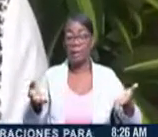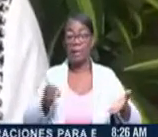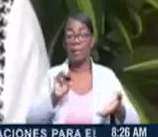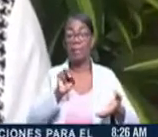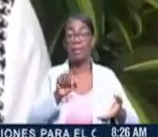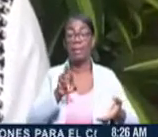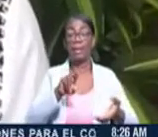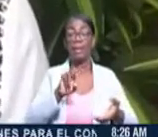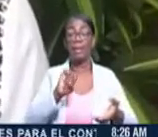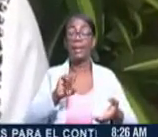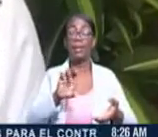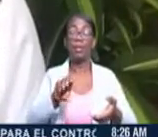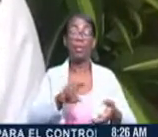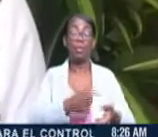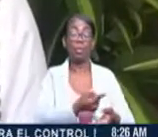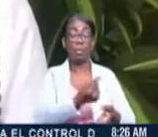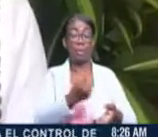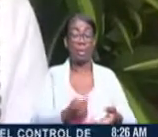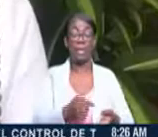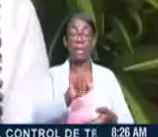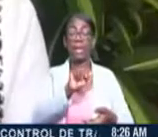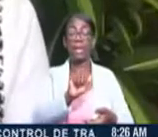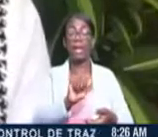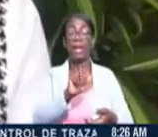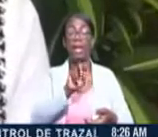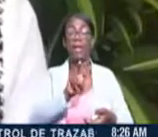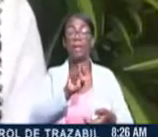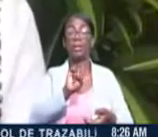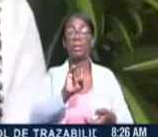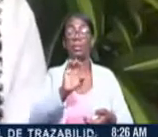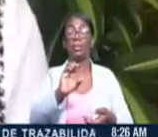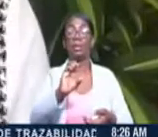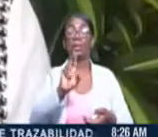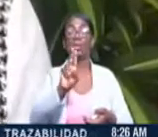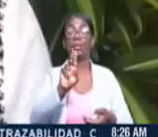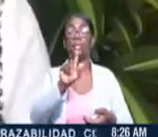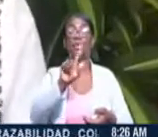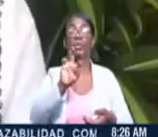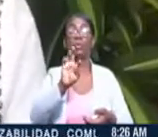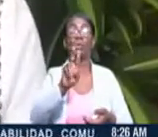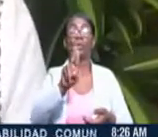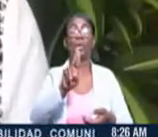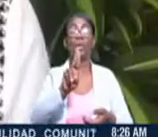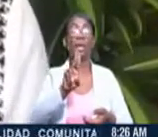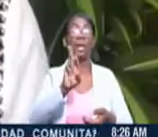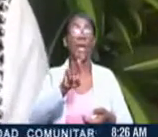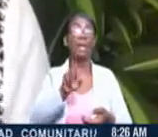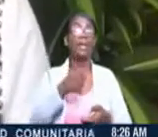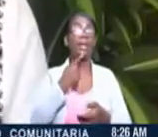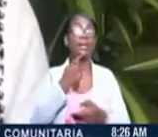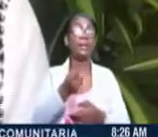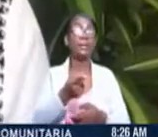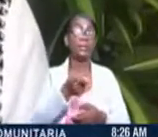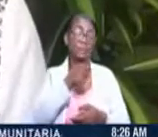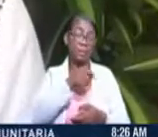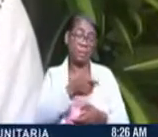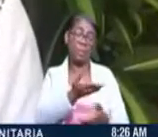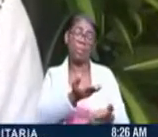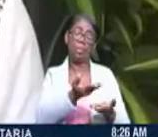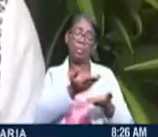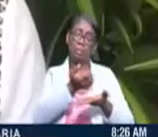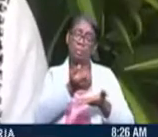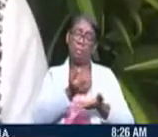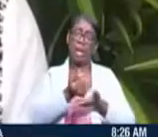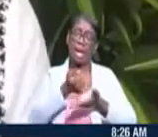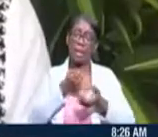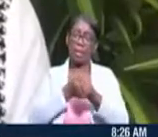de la acuicultura. Es una industria a cual estamos apostando y invitamos a todas las personas